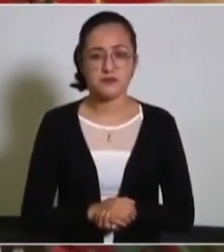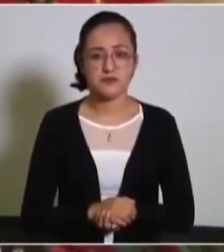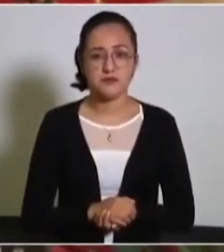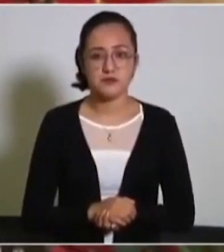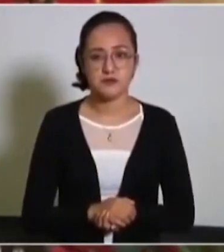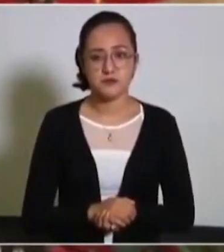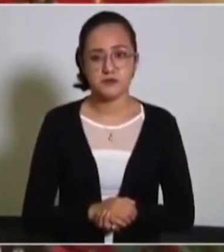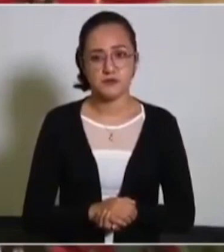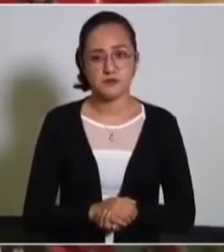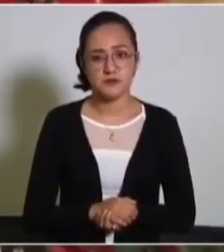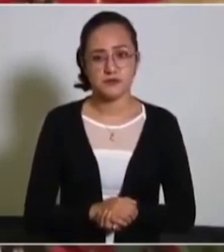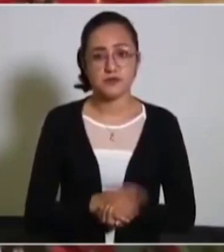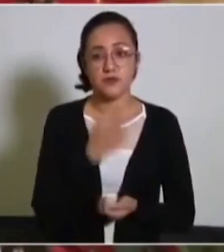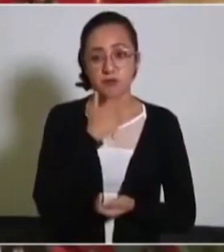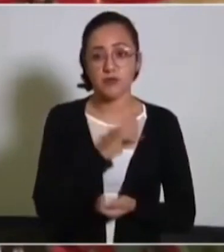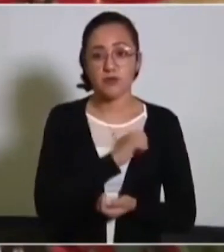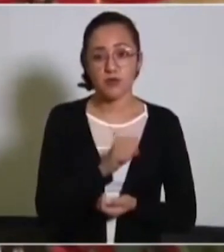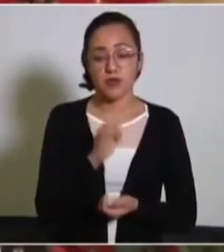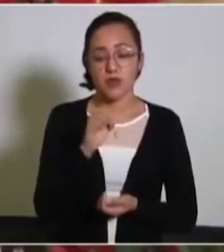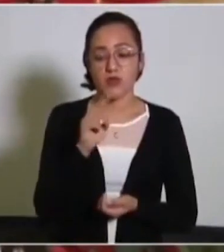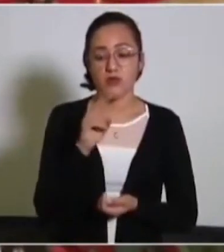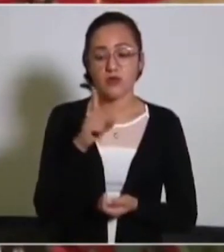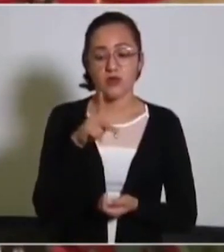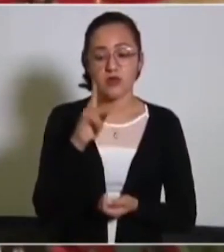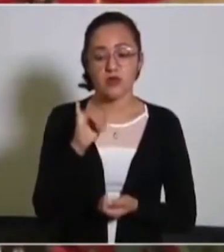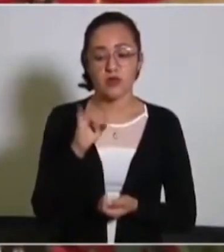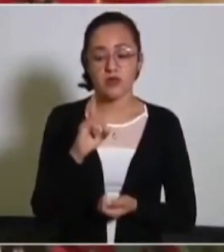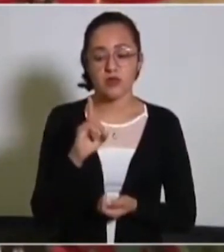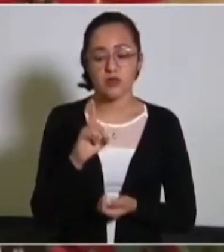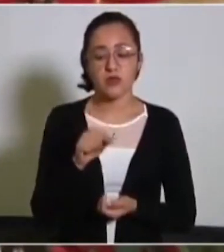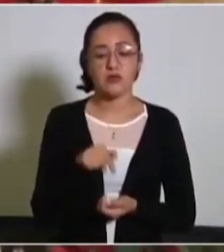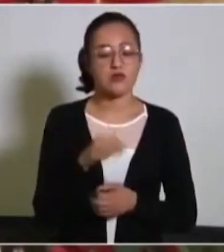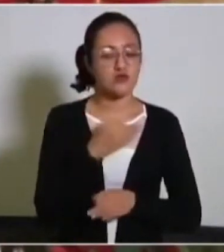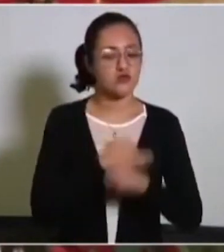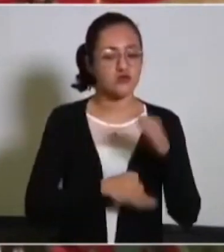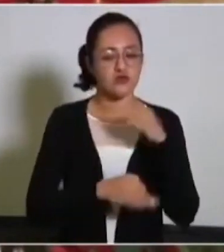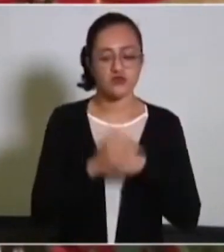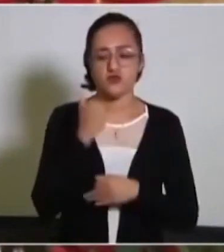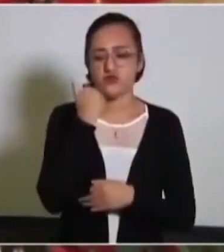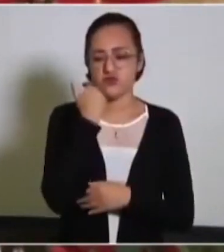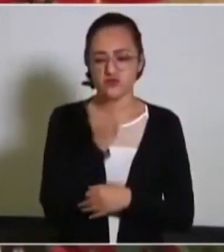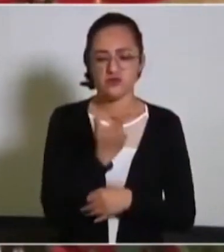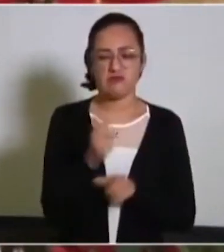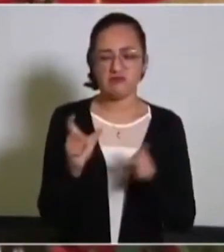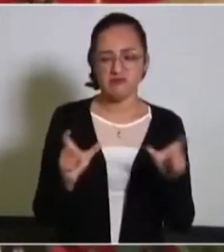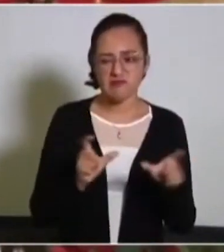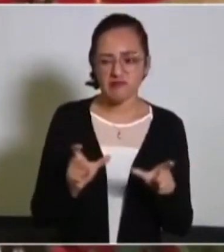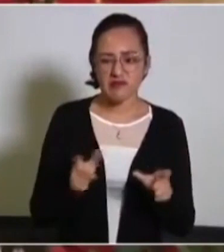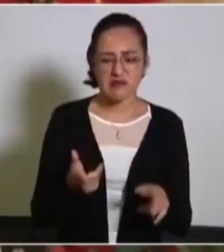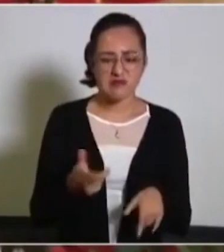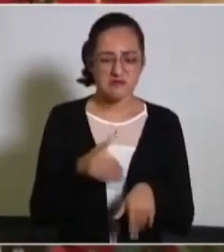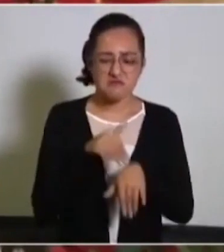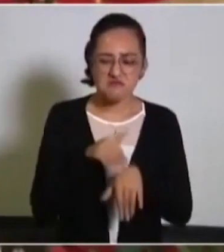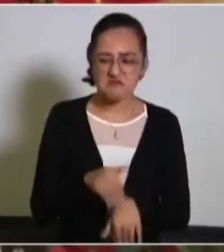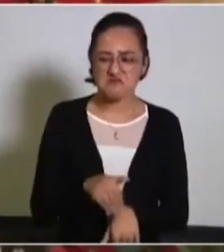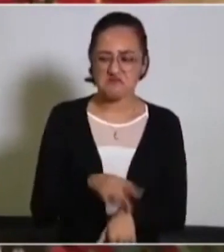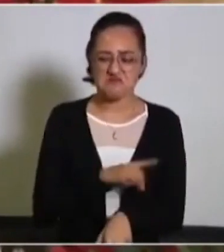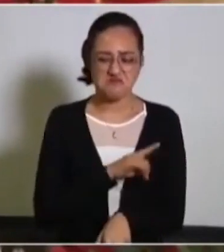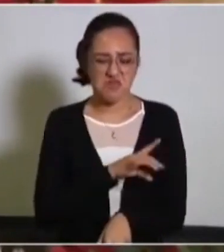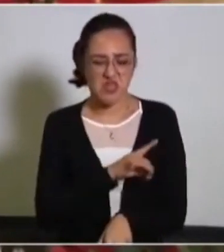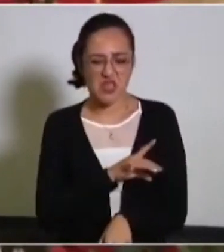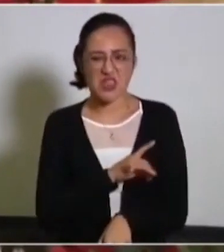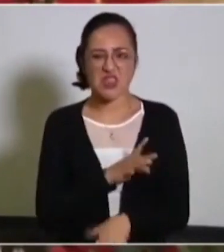El siniestro O'Keefe Castañón, que a todos quiso controlar, intimidar.